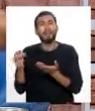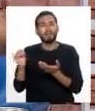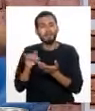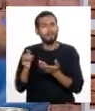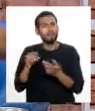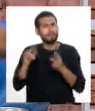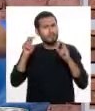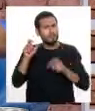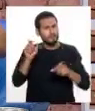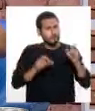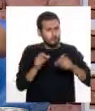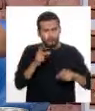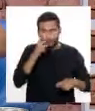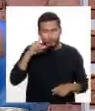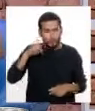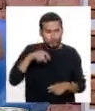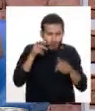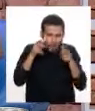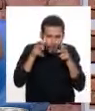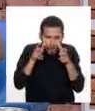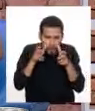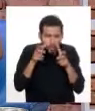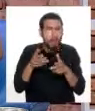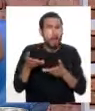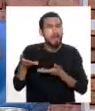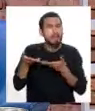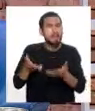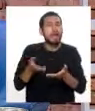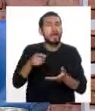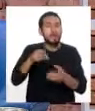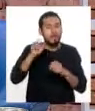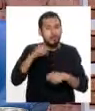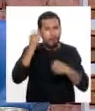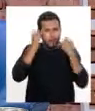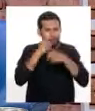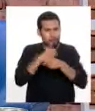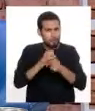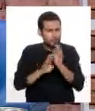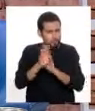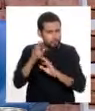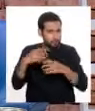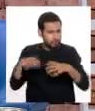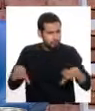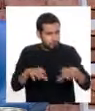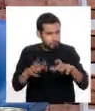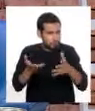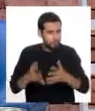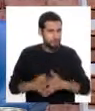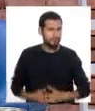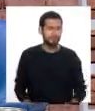escucha un poco a la población sobre sus necesidades y se les da herramientas para salir adelante en el emprendimiento.